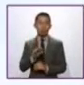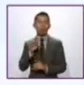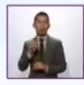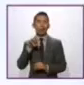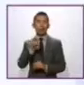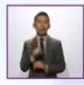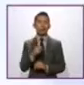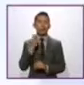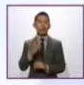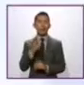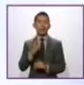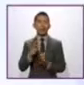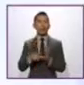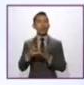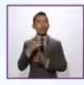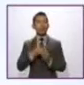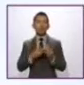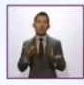de recuperación.